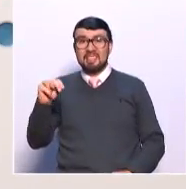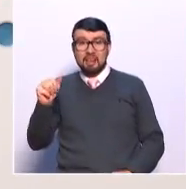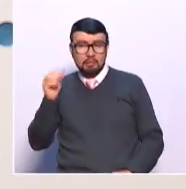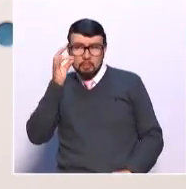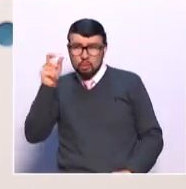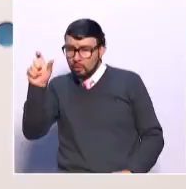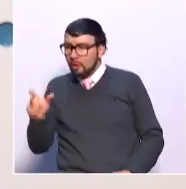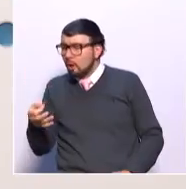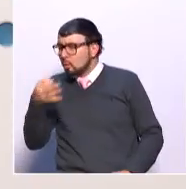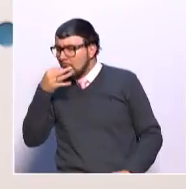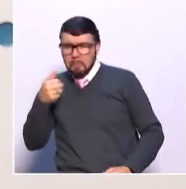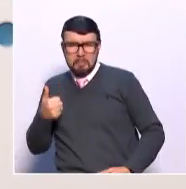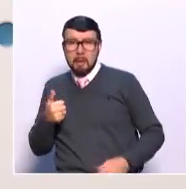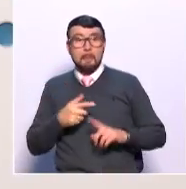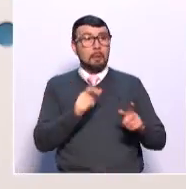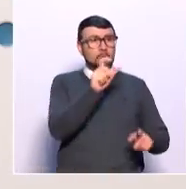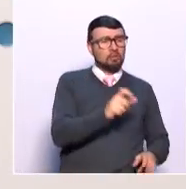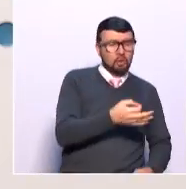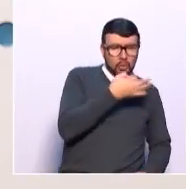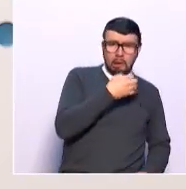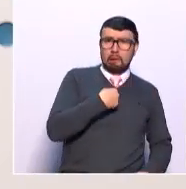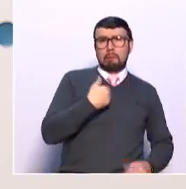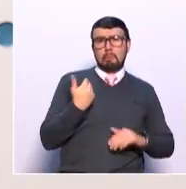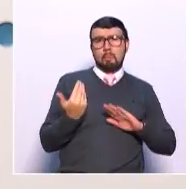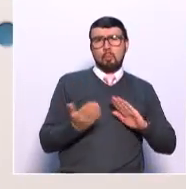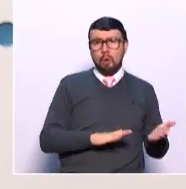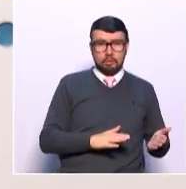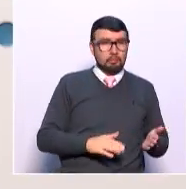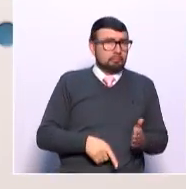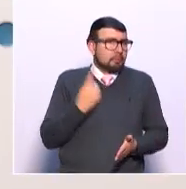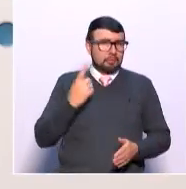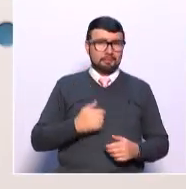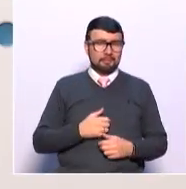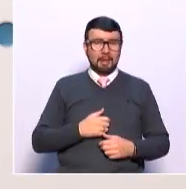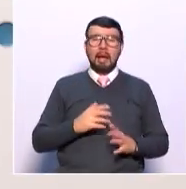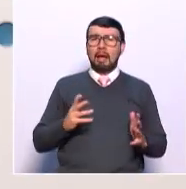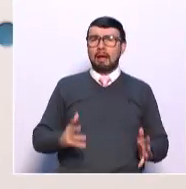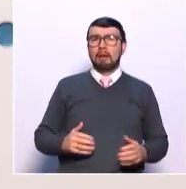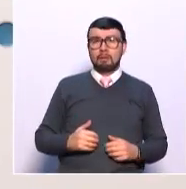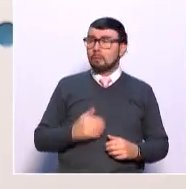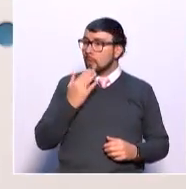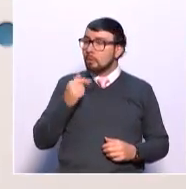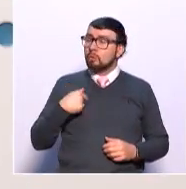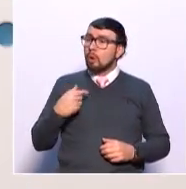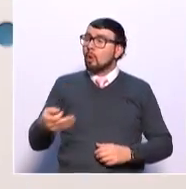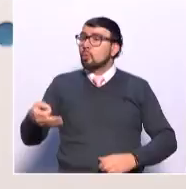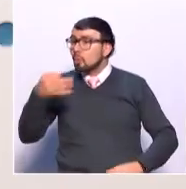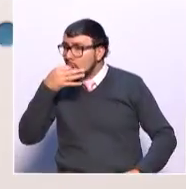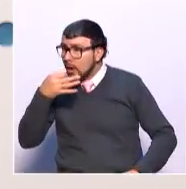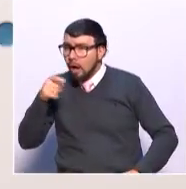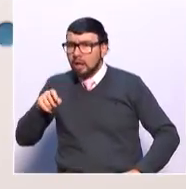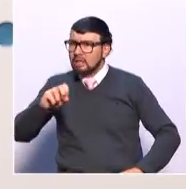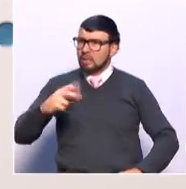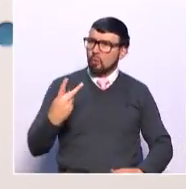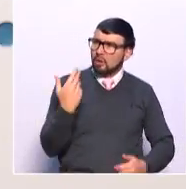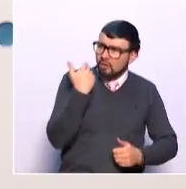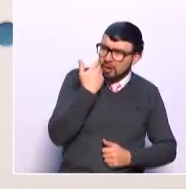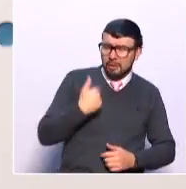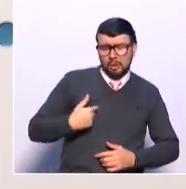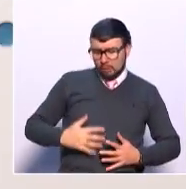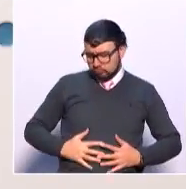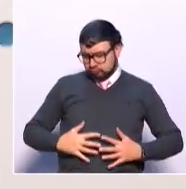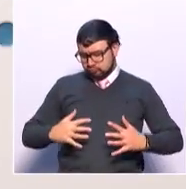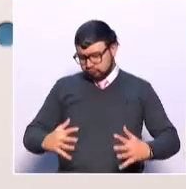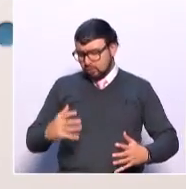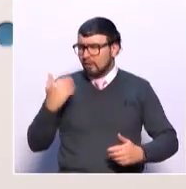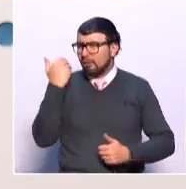veo los efectos secundarios consultó por el efectos secundarios y me digan tiene que tomarlo escribirme caerle mal no no